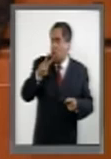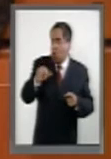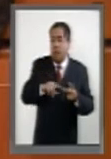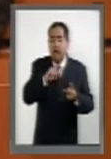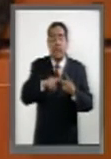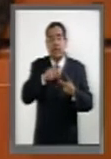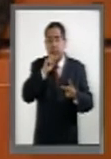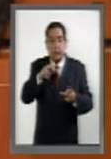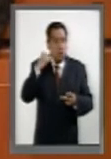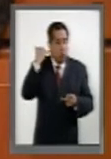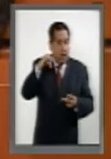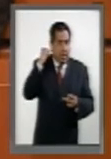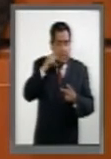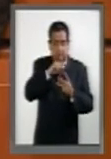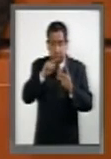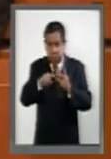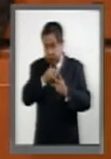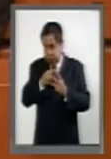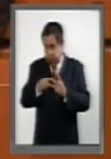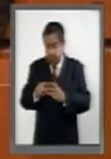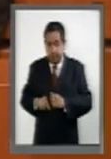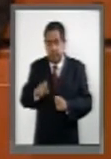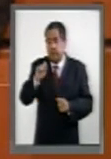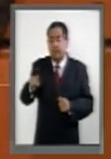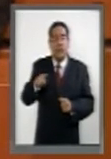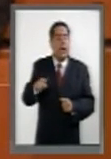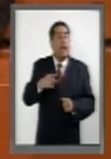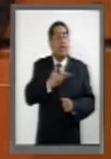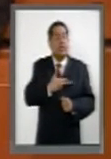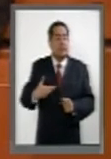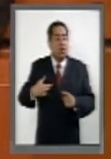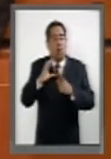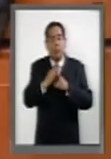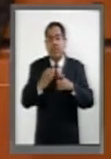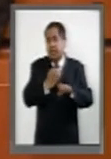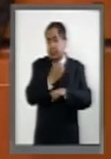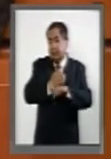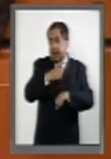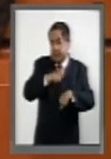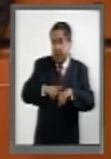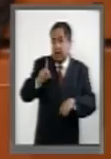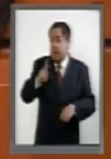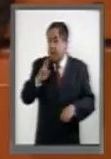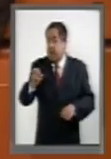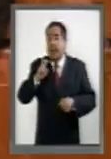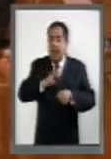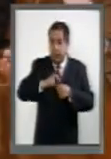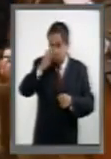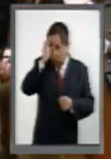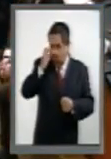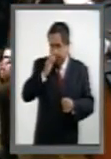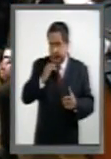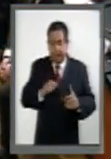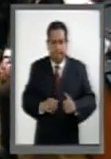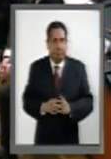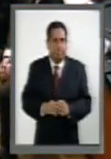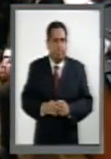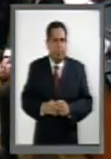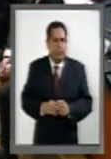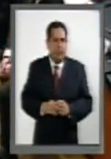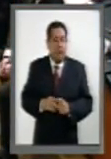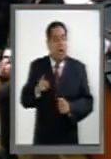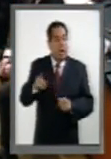de Yucatán, así como presidente del Comité Directivo Estatal del PRI en Coahuila. En el